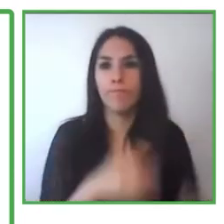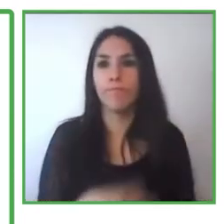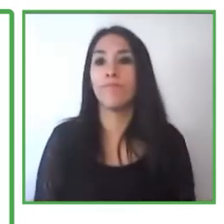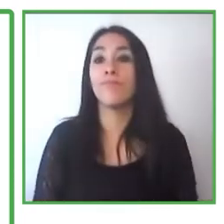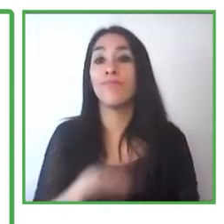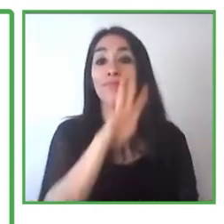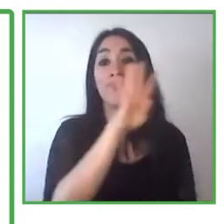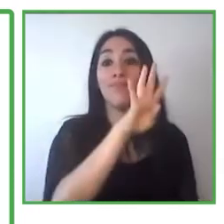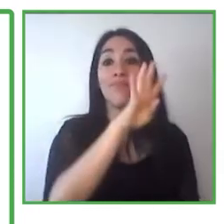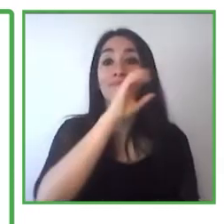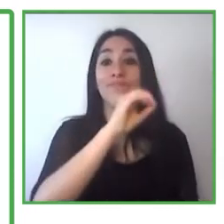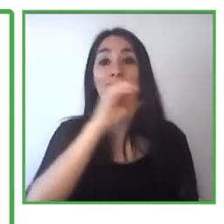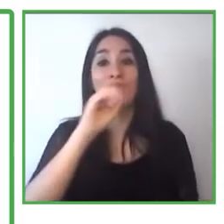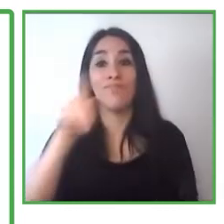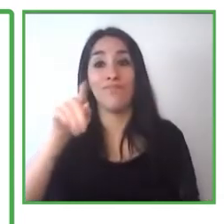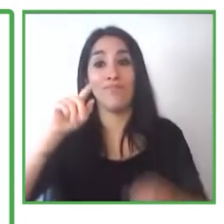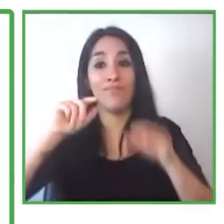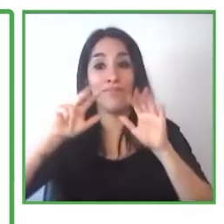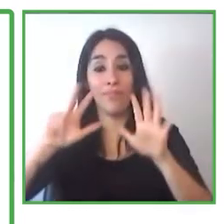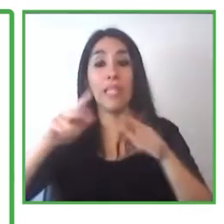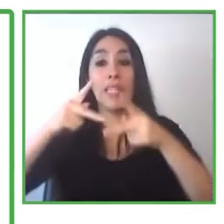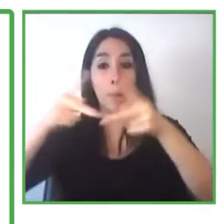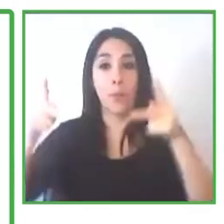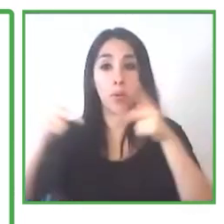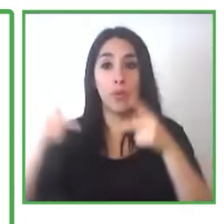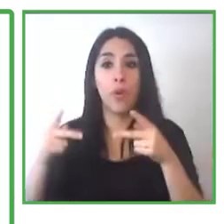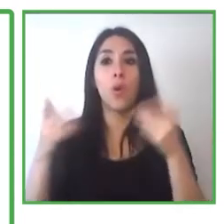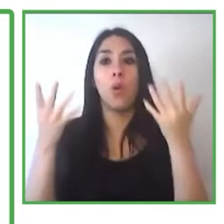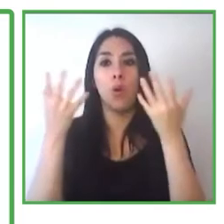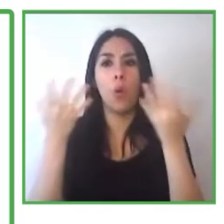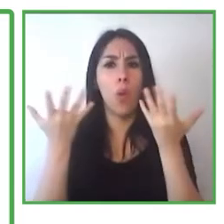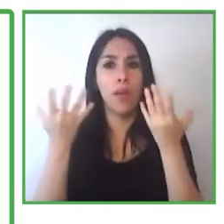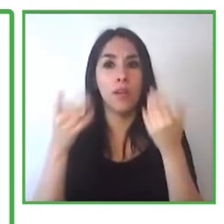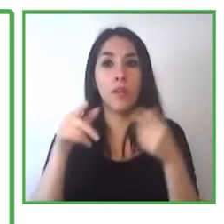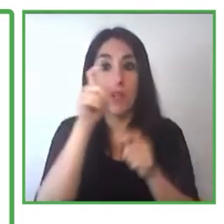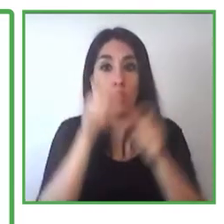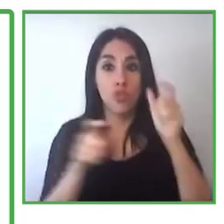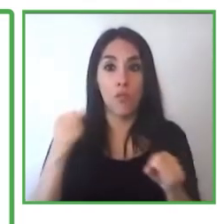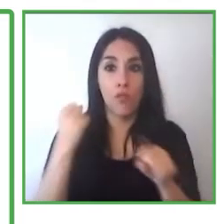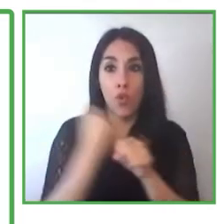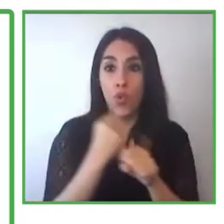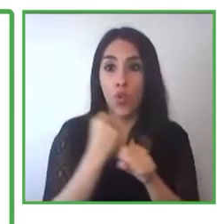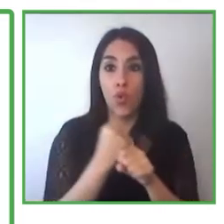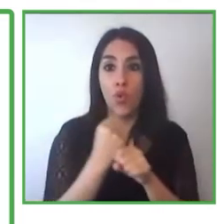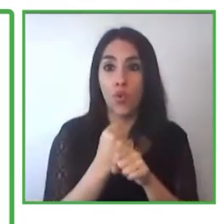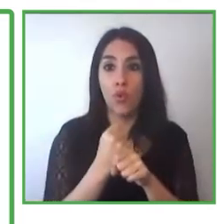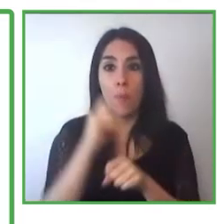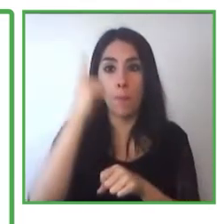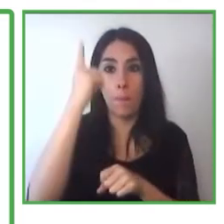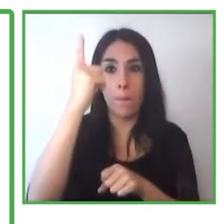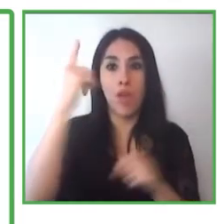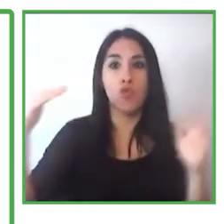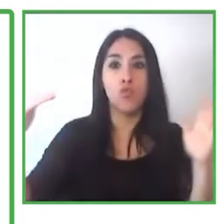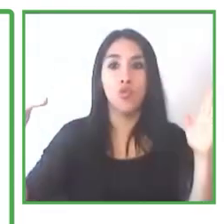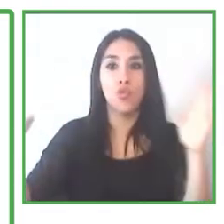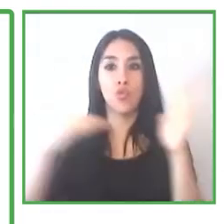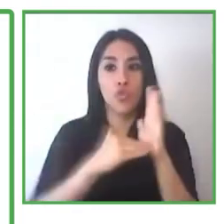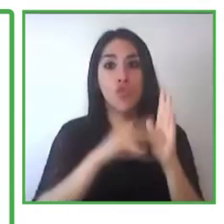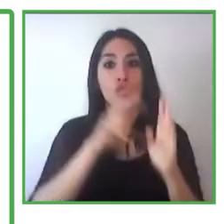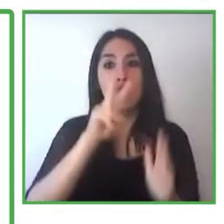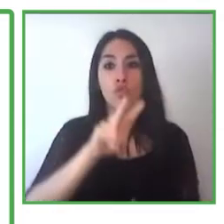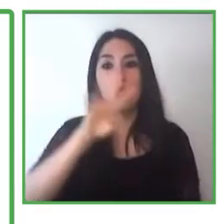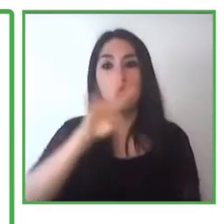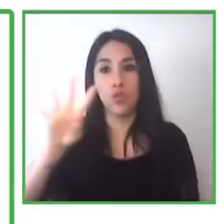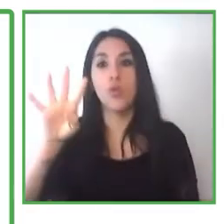hay 1.024 técnicos profesionales que son orientadores, pero sobre todo insertores, prospectores